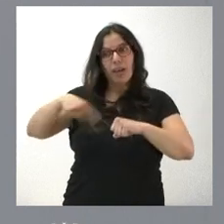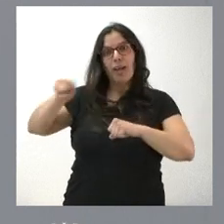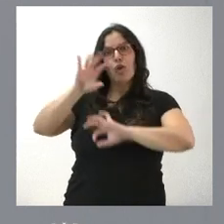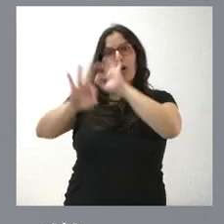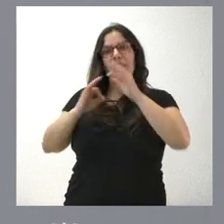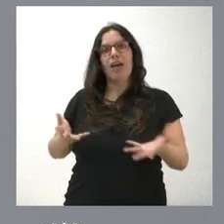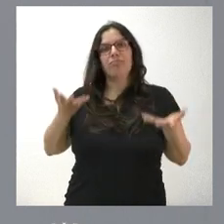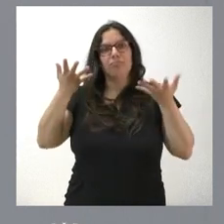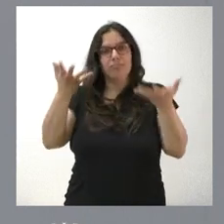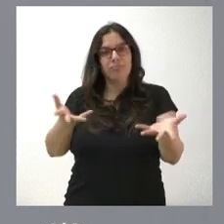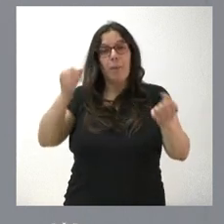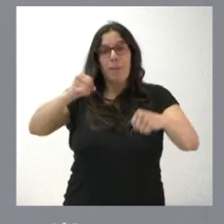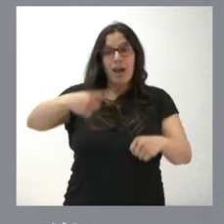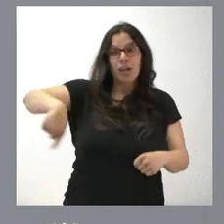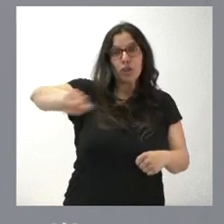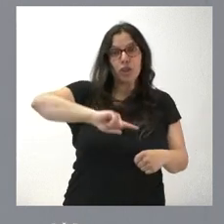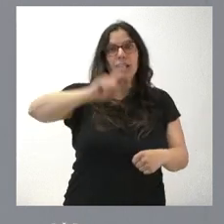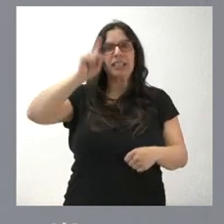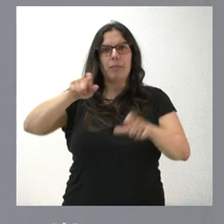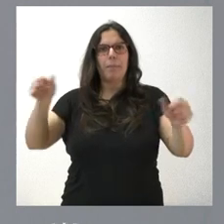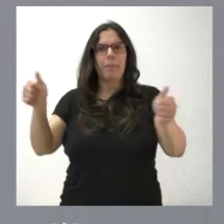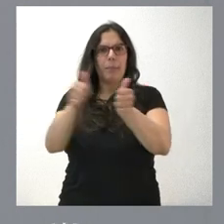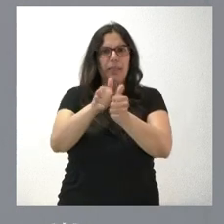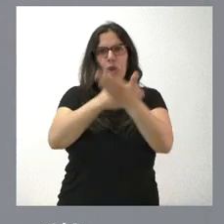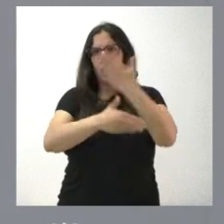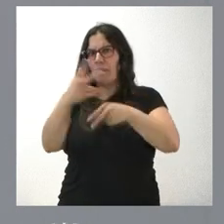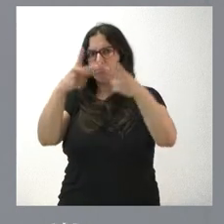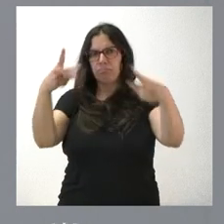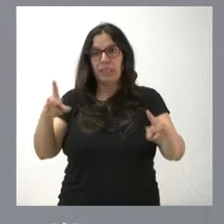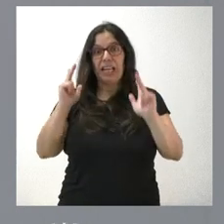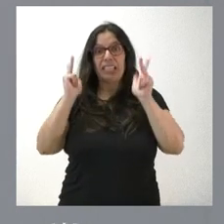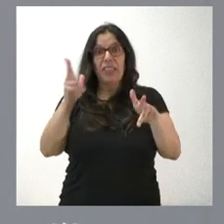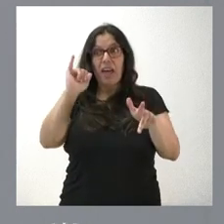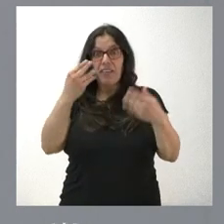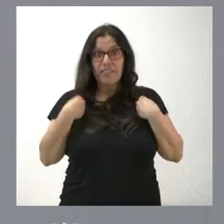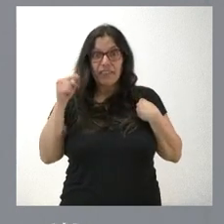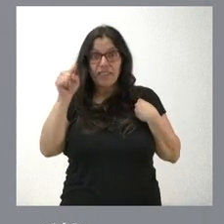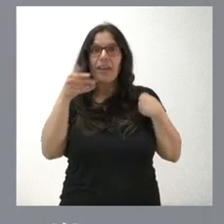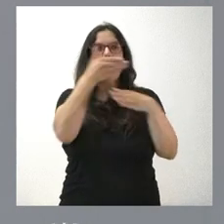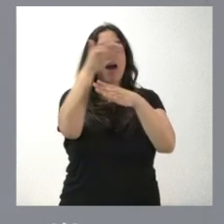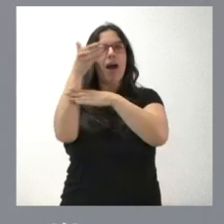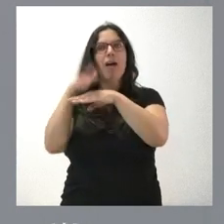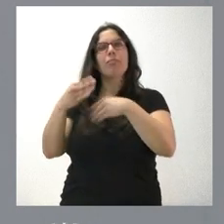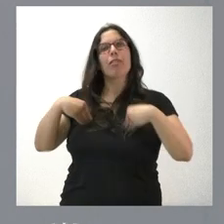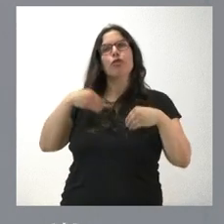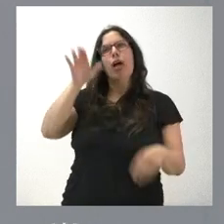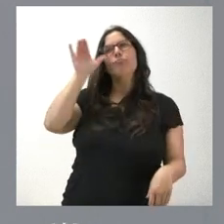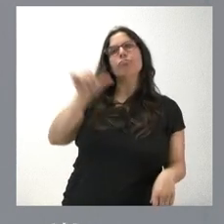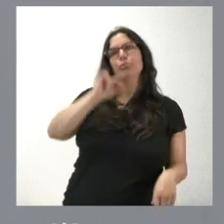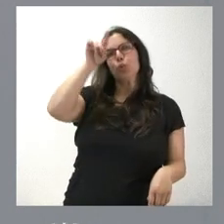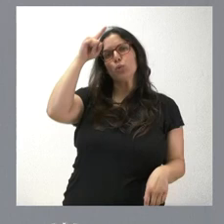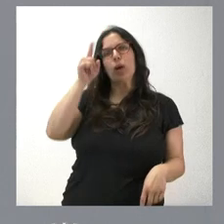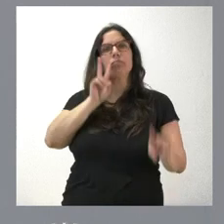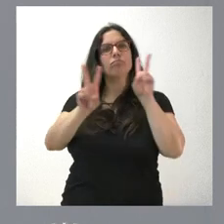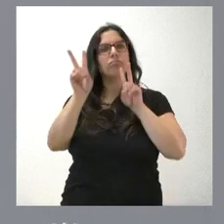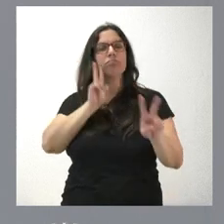la oportunidad a los mayores, también a las personas dependientes y a las personas con discapacidad que viven en residencias, de disfrutar de la oferta cultural y